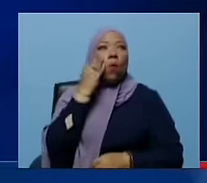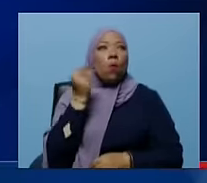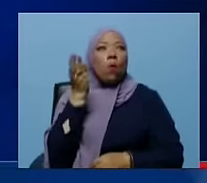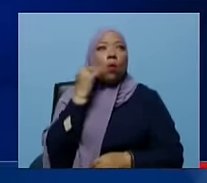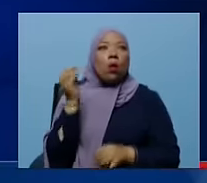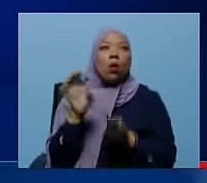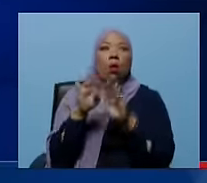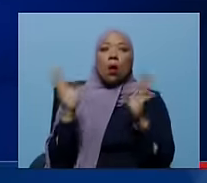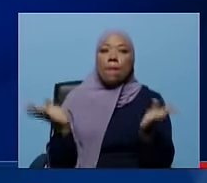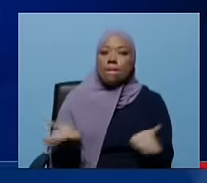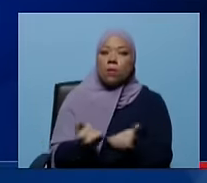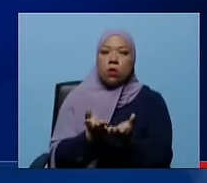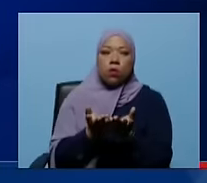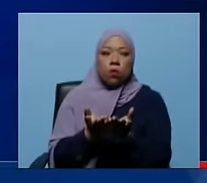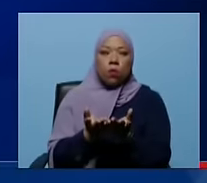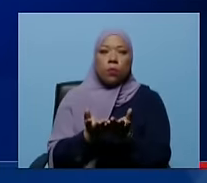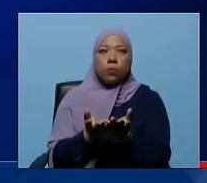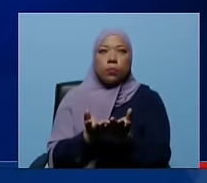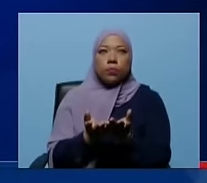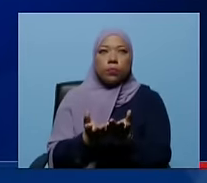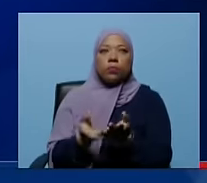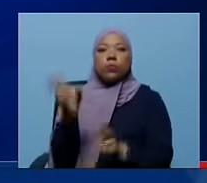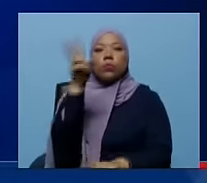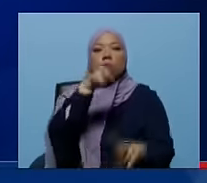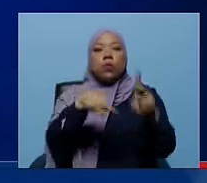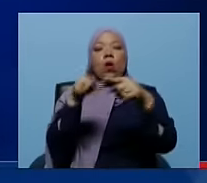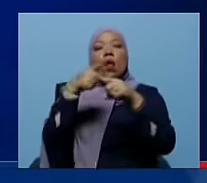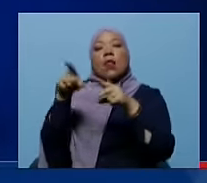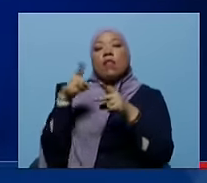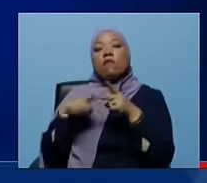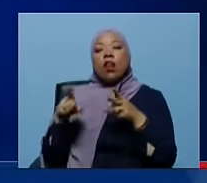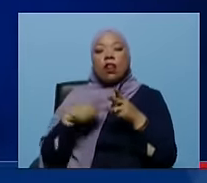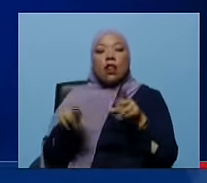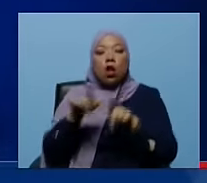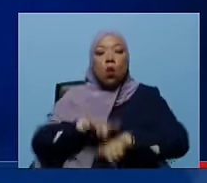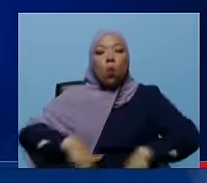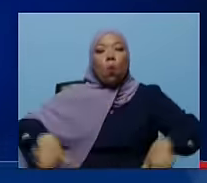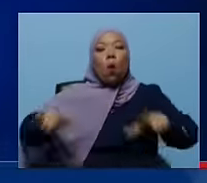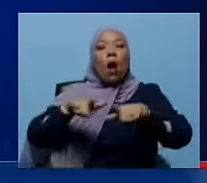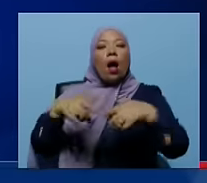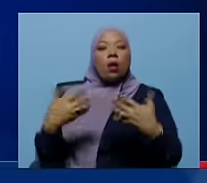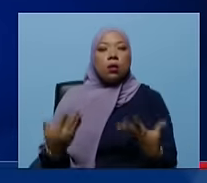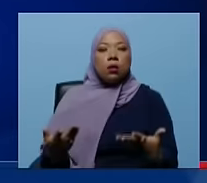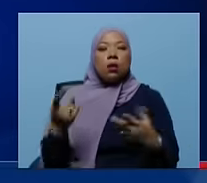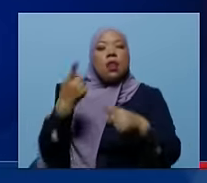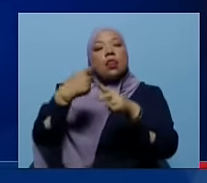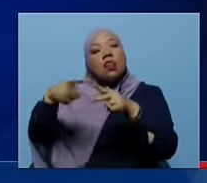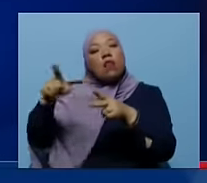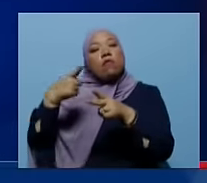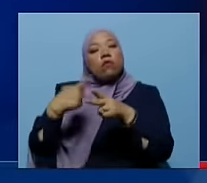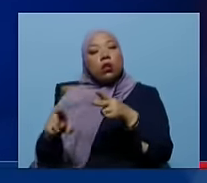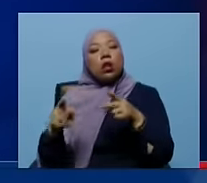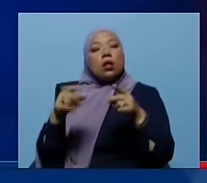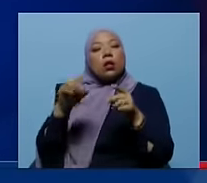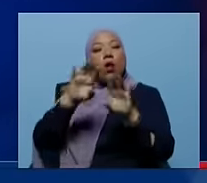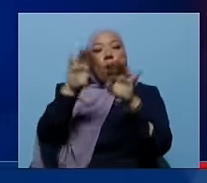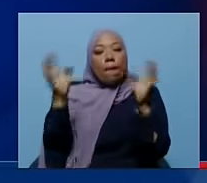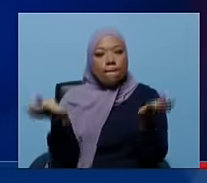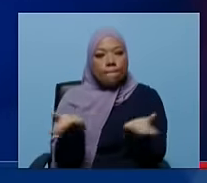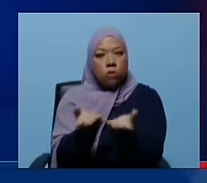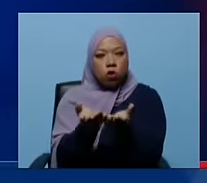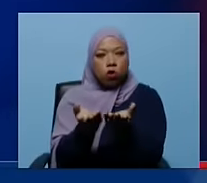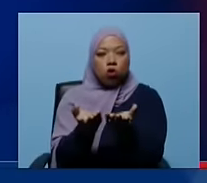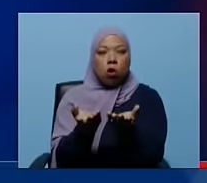en el mundo entero, que ha recorrido distintos escenarios en distintos continentes,